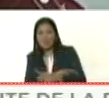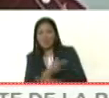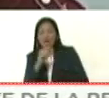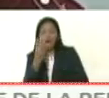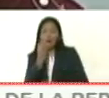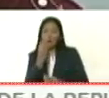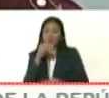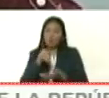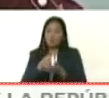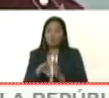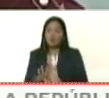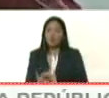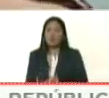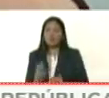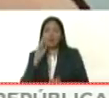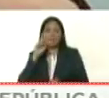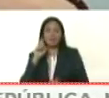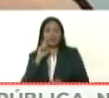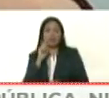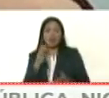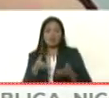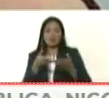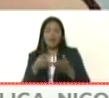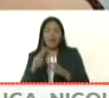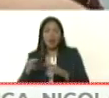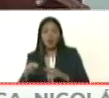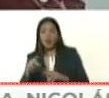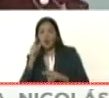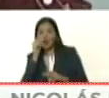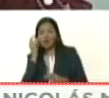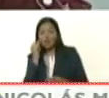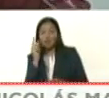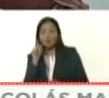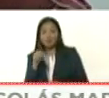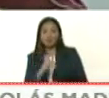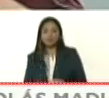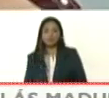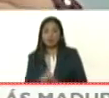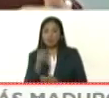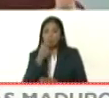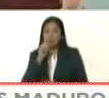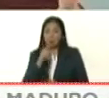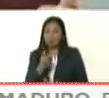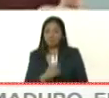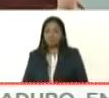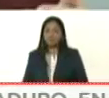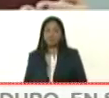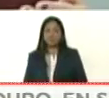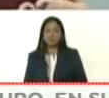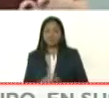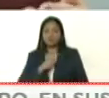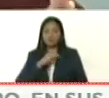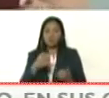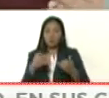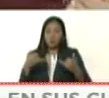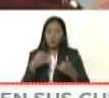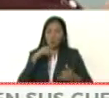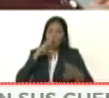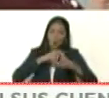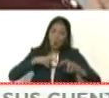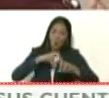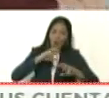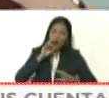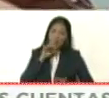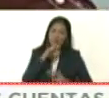cuando estamos embarazadas o que se le dan a los niños a través de los fármacos. Entonces, en ese sentido, creamos una línea de investigación